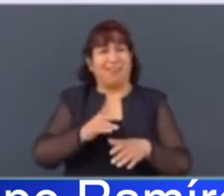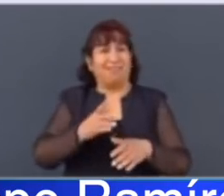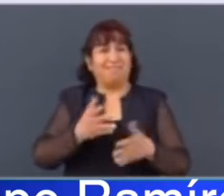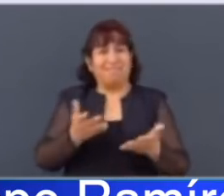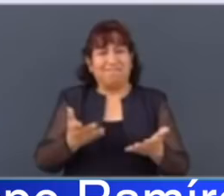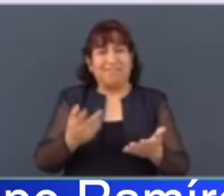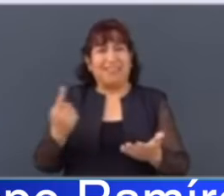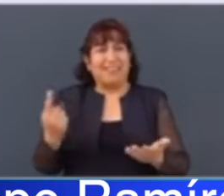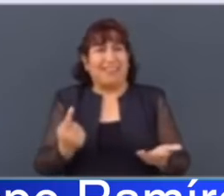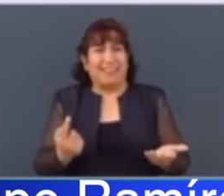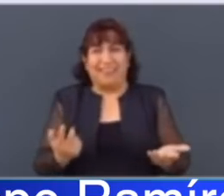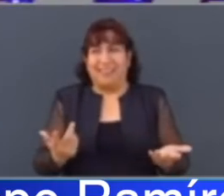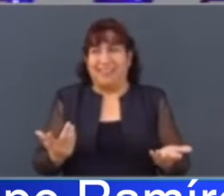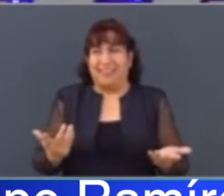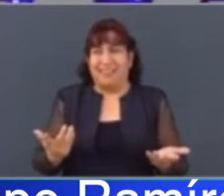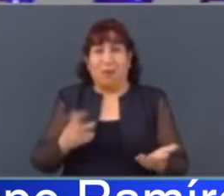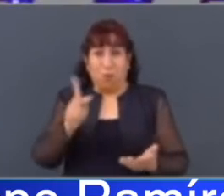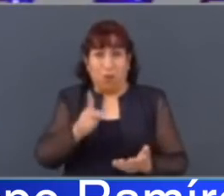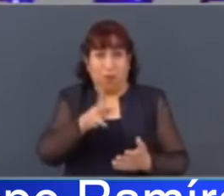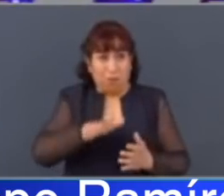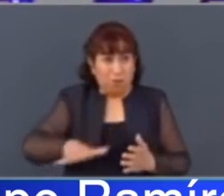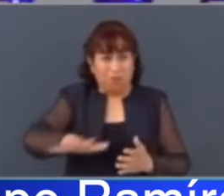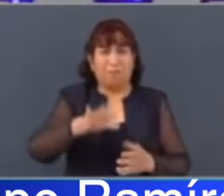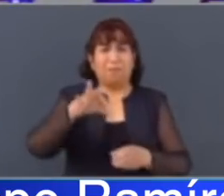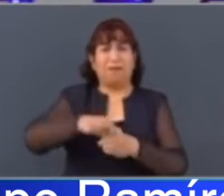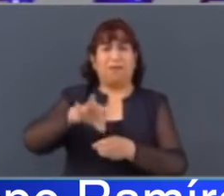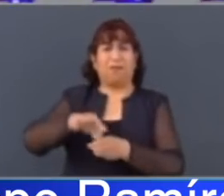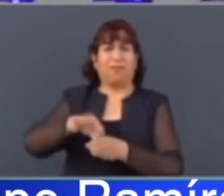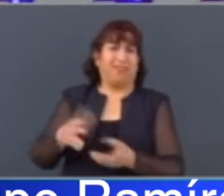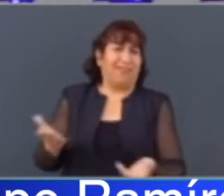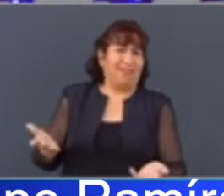que el pueblo va a votar.